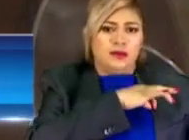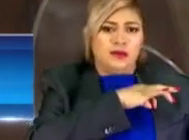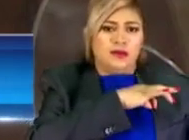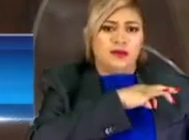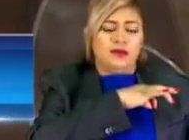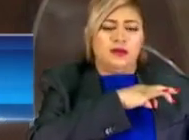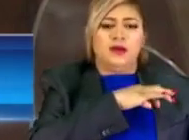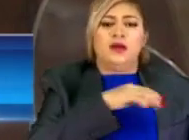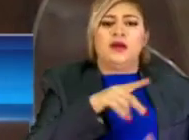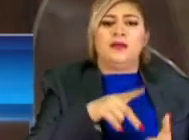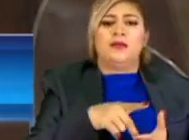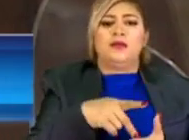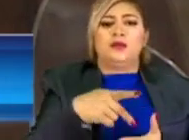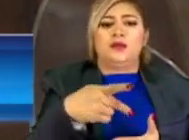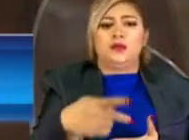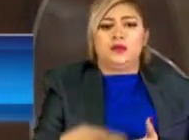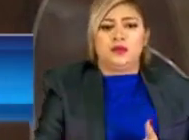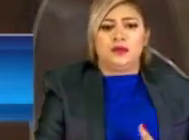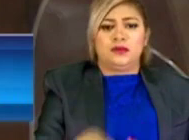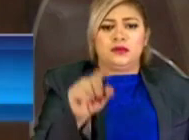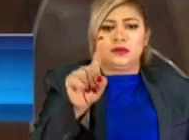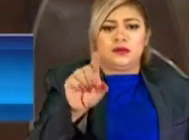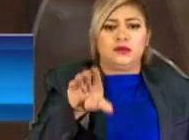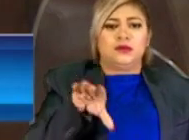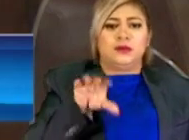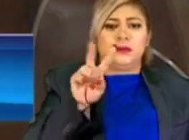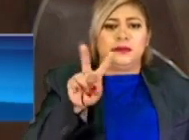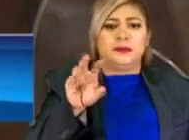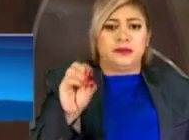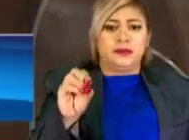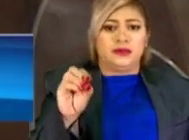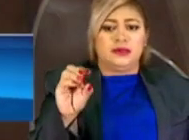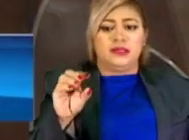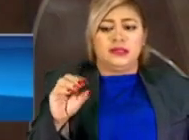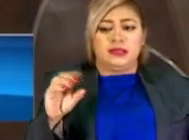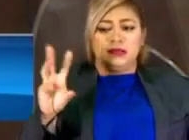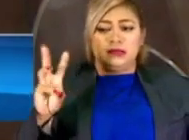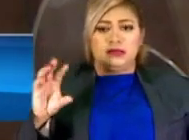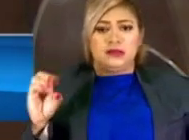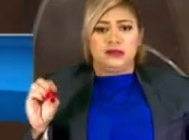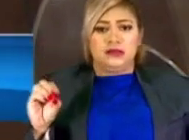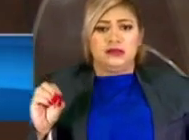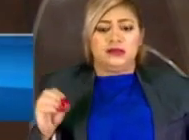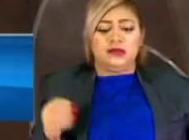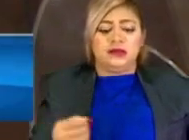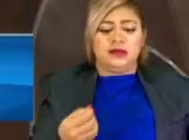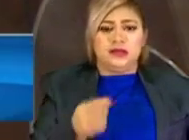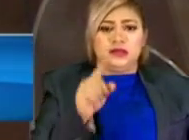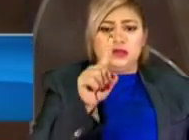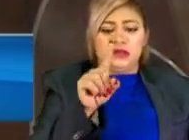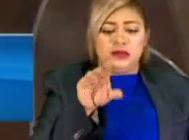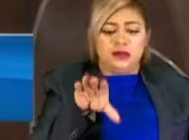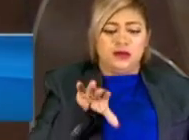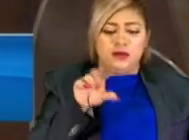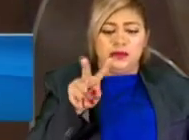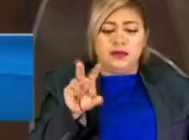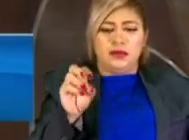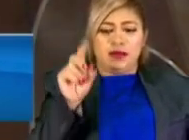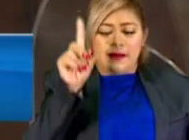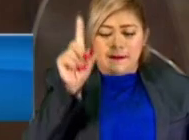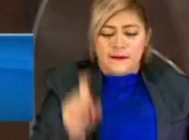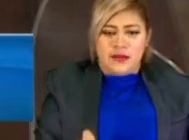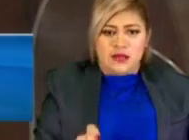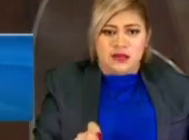El programa 120 a los 60, que entrega 100 balboas por mes, totalizó